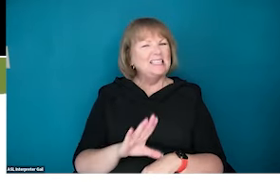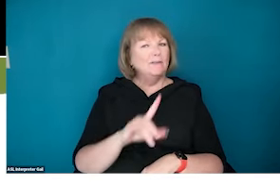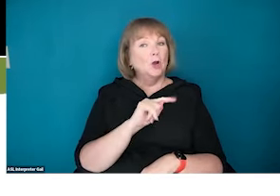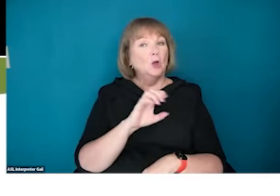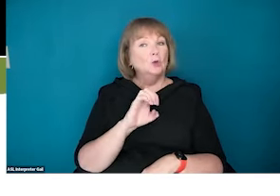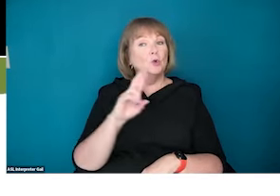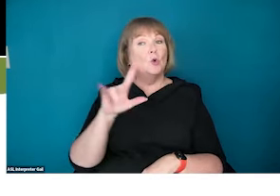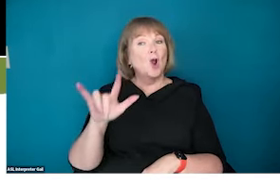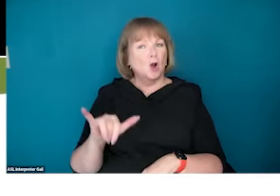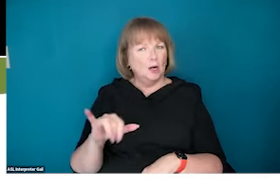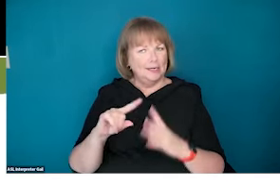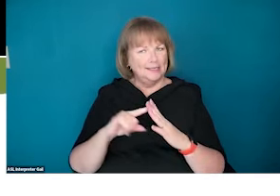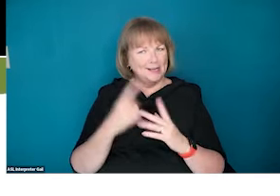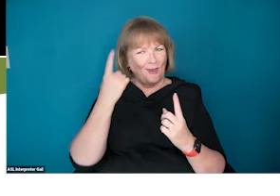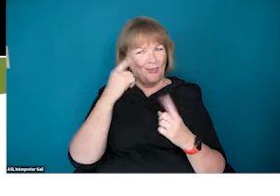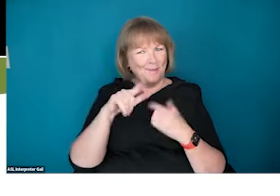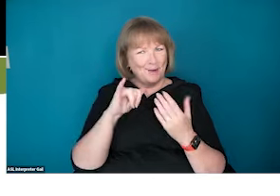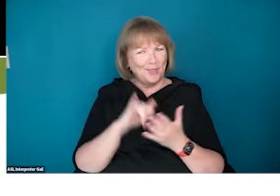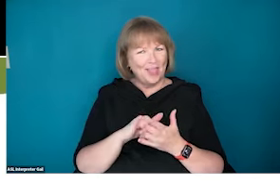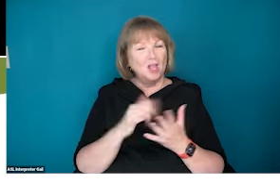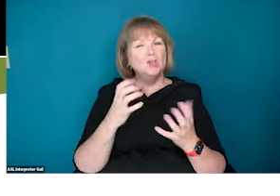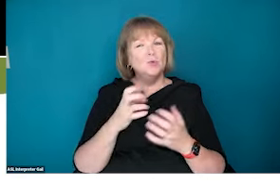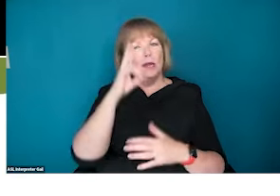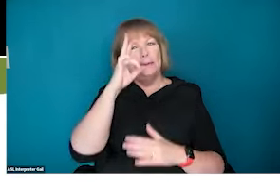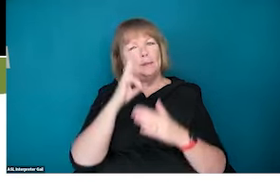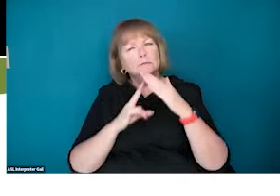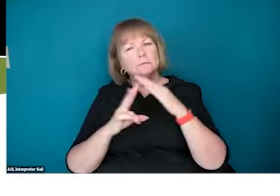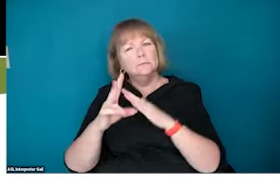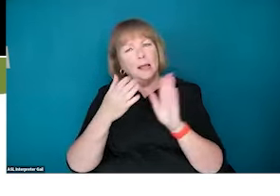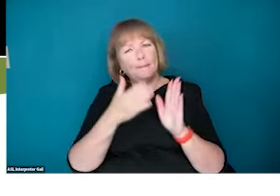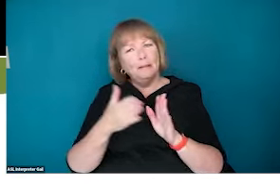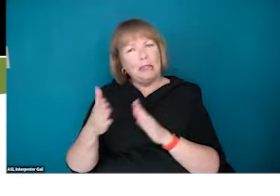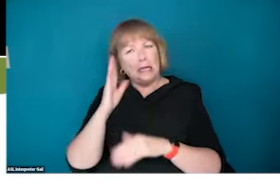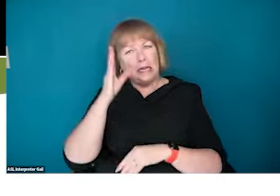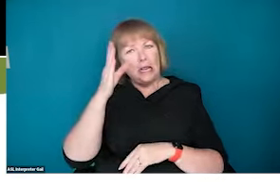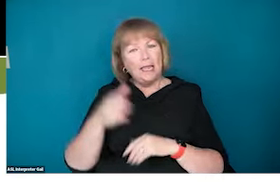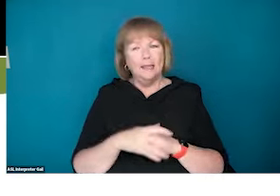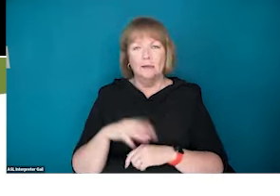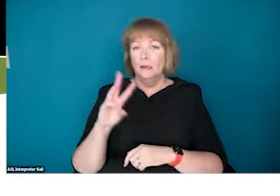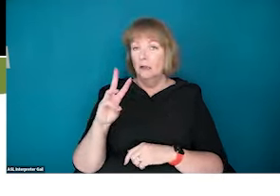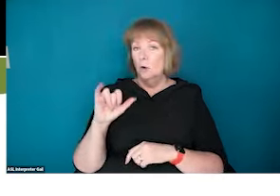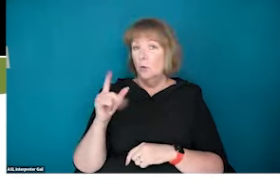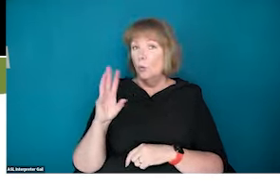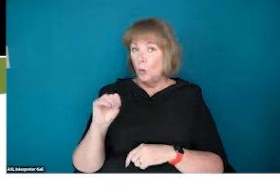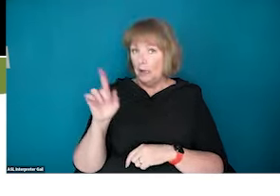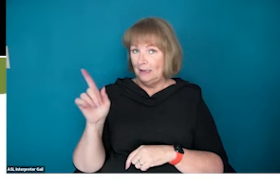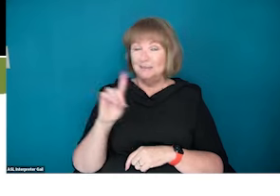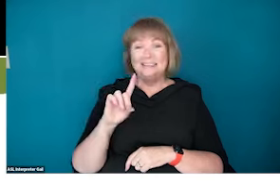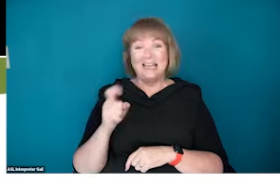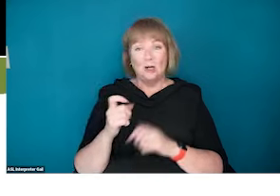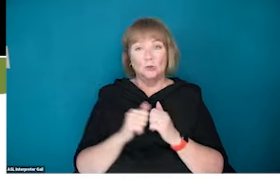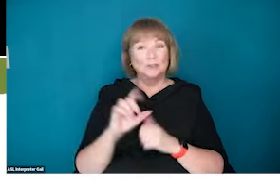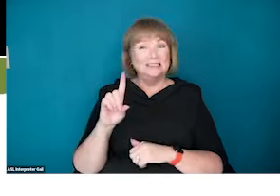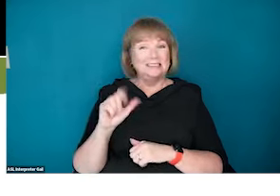nuestro hijo fue diagnosticado muy temprano en la vida. Entonces, desde un principio de la vida de él, nosotros estuvimos